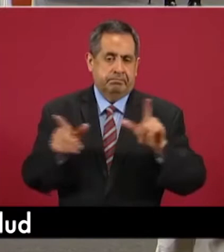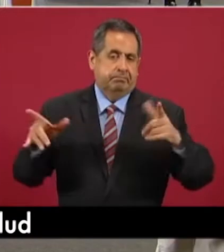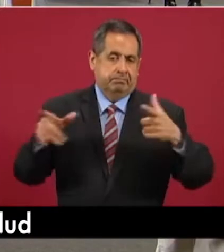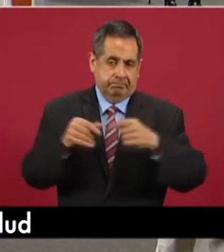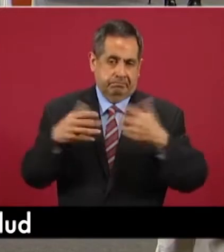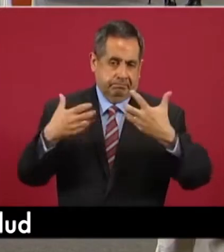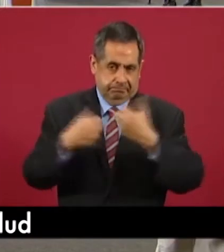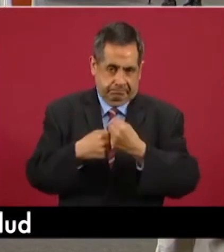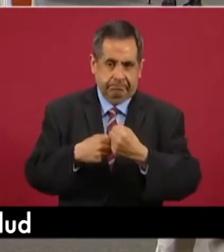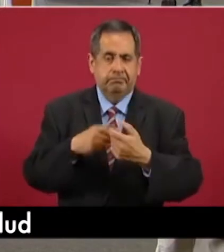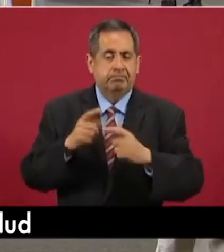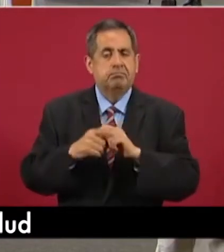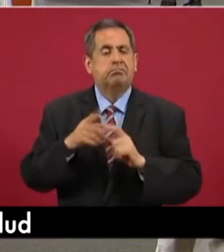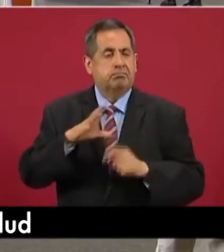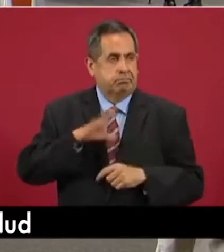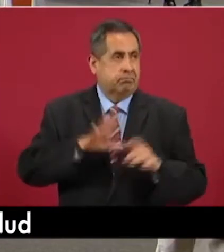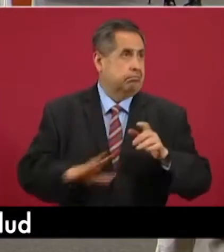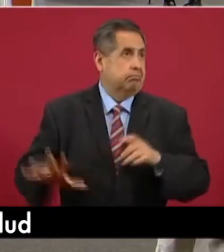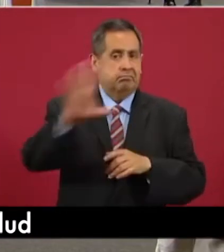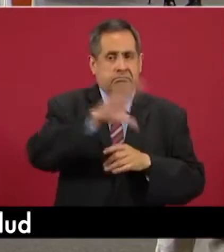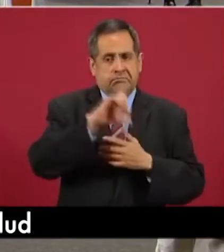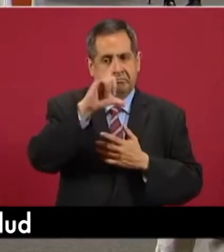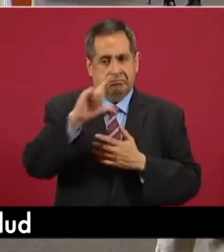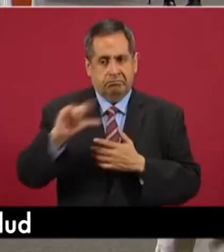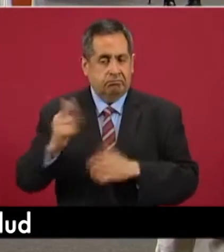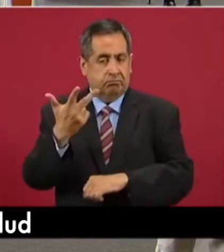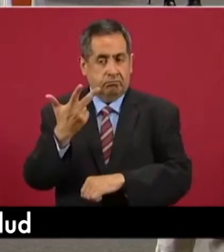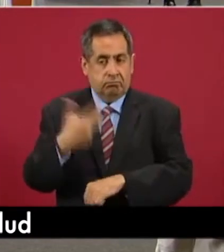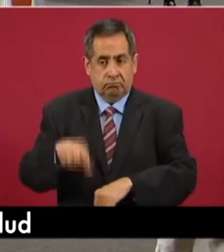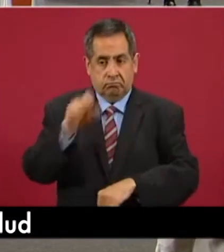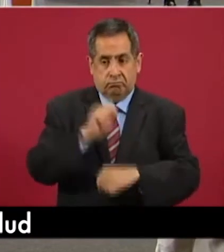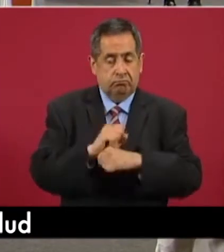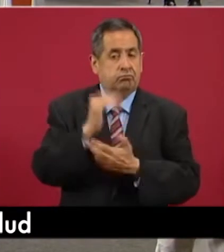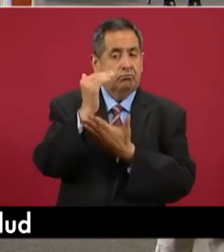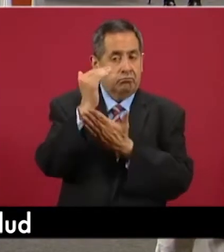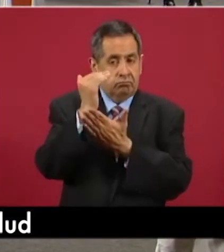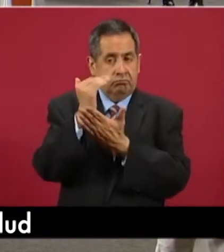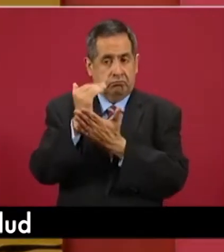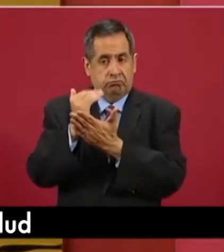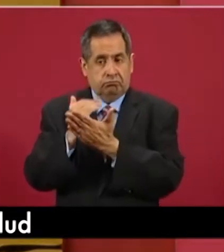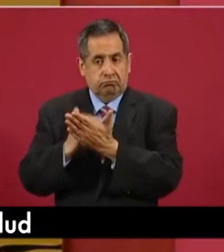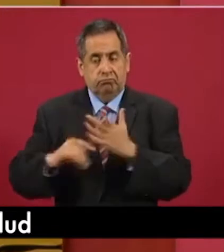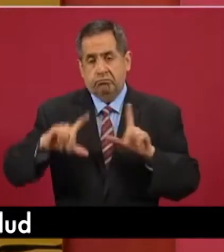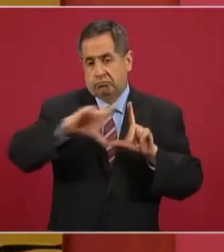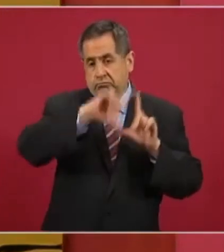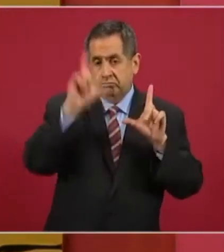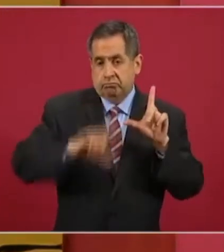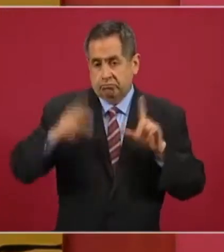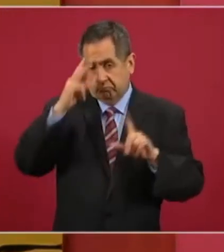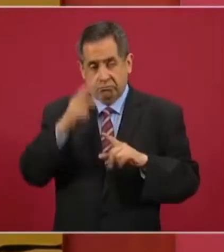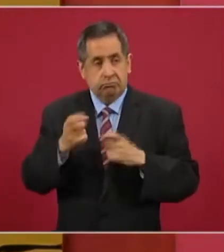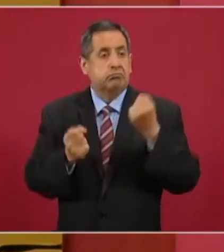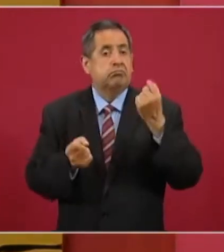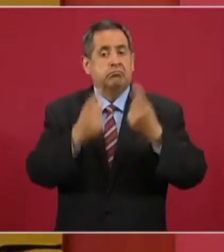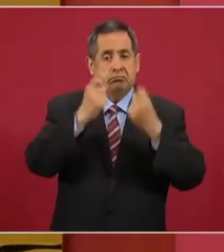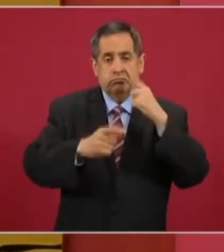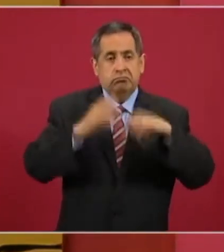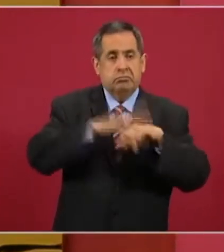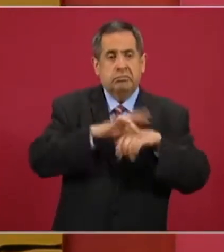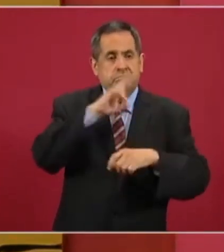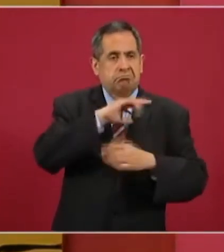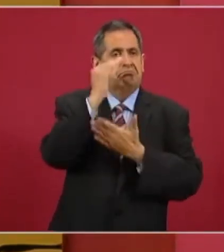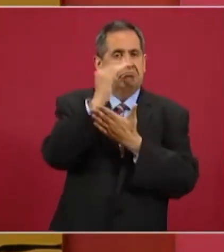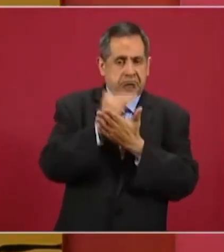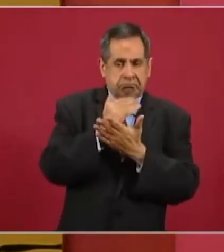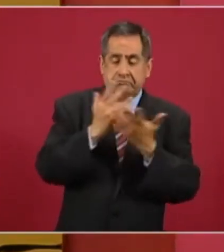de reducción de la epidemia por 8 semanas consecutivas a nivel nacional. Algunos estados descienden más rápidamente su